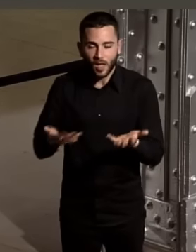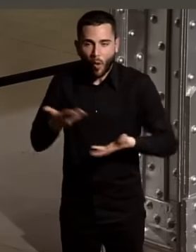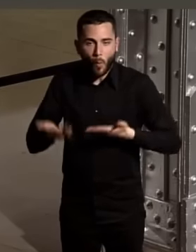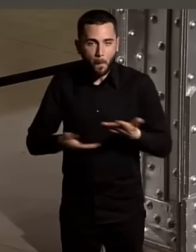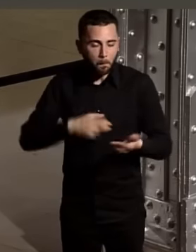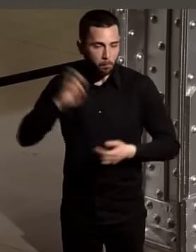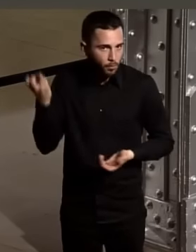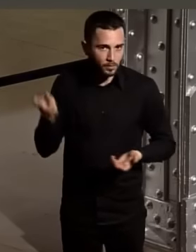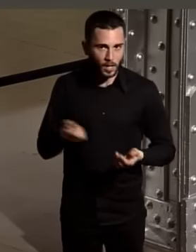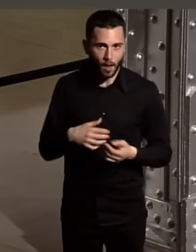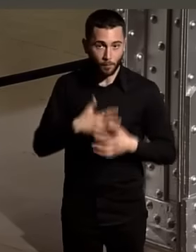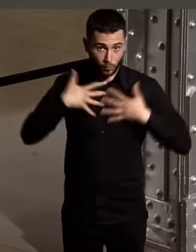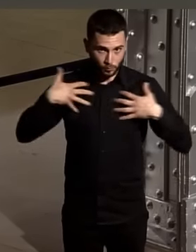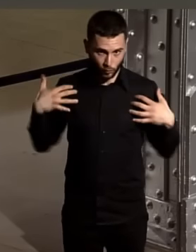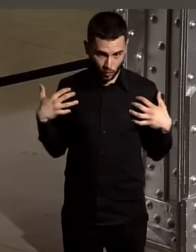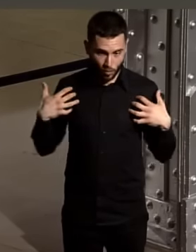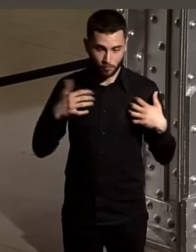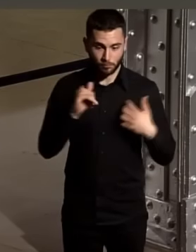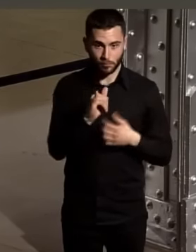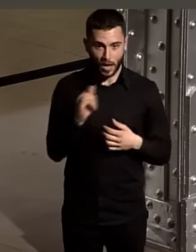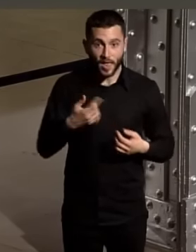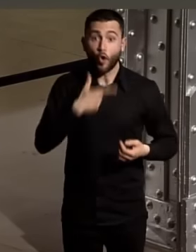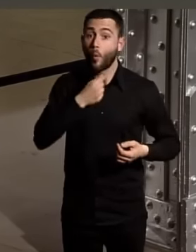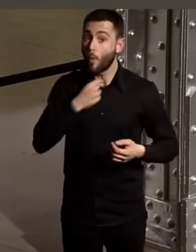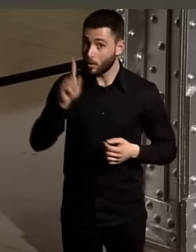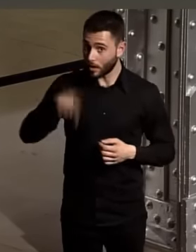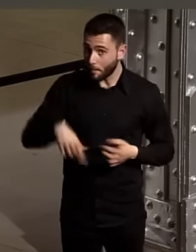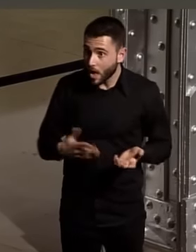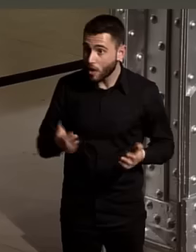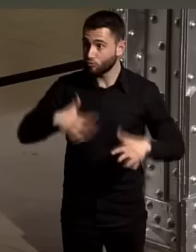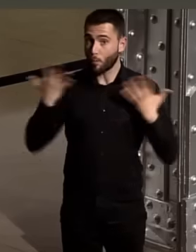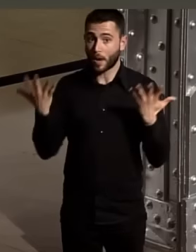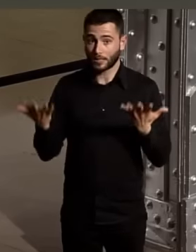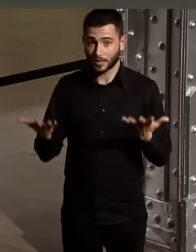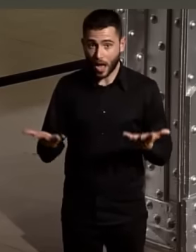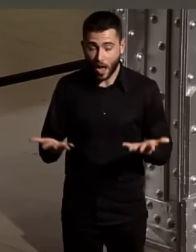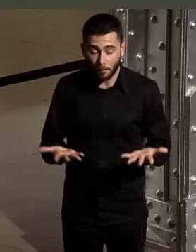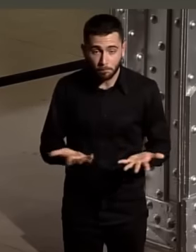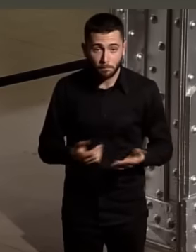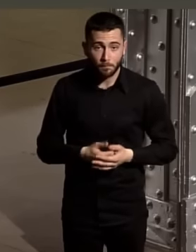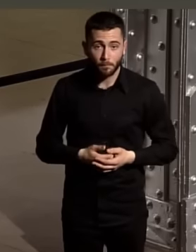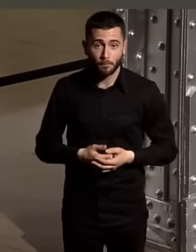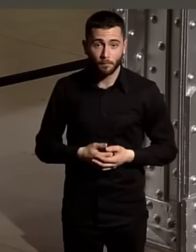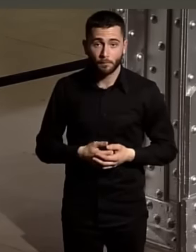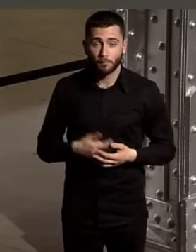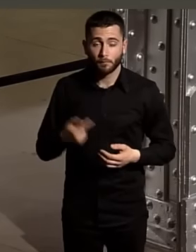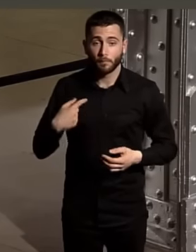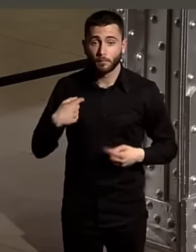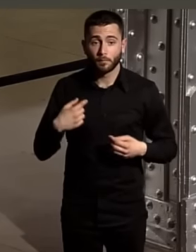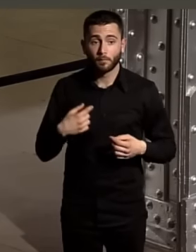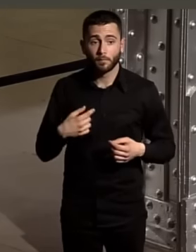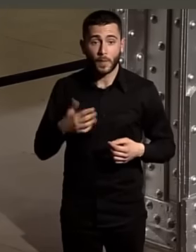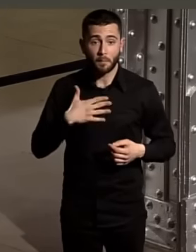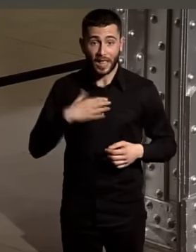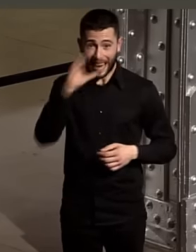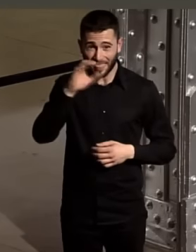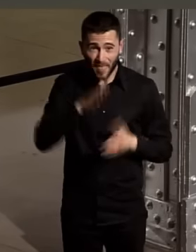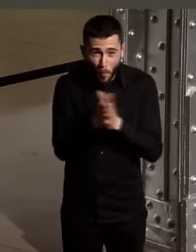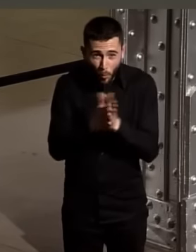del emoción eh humor también y y sorpresa no yo yo de lo que más a mí me motiva la